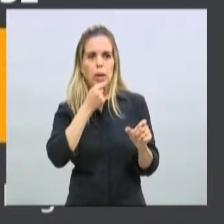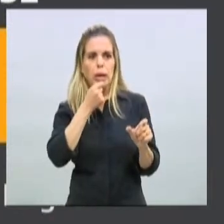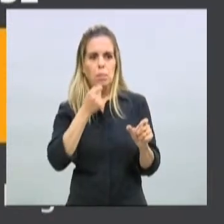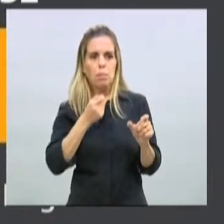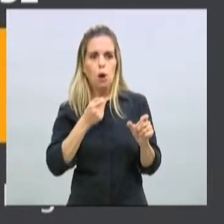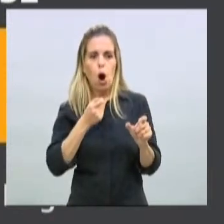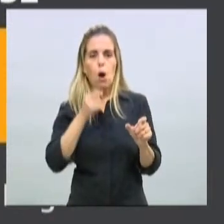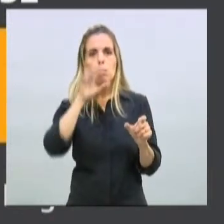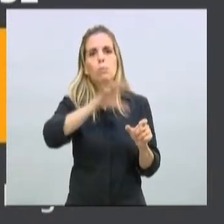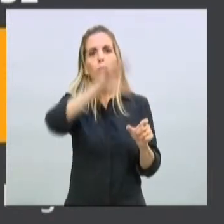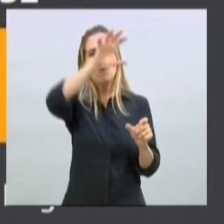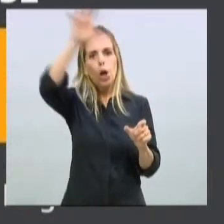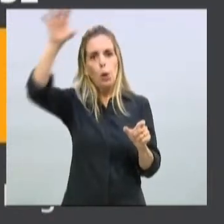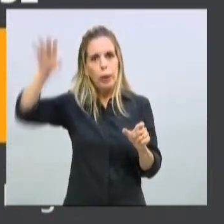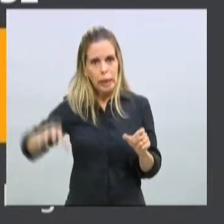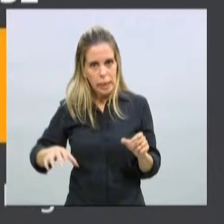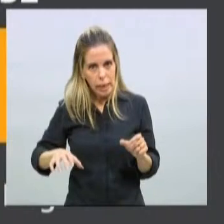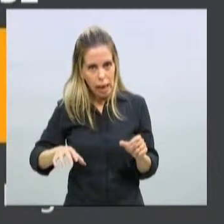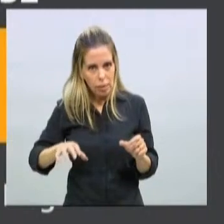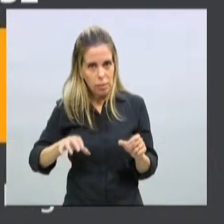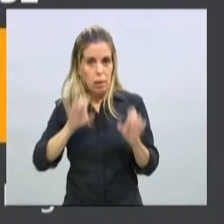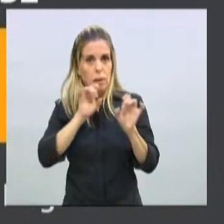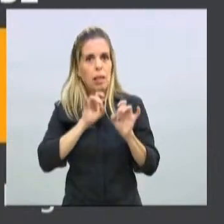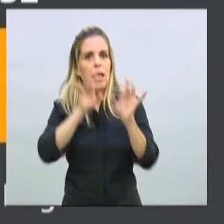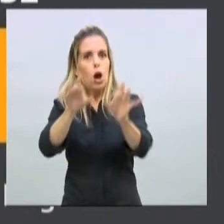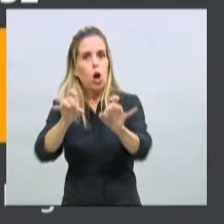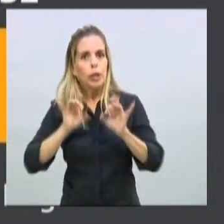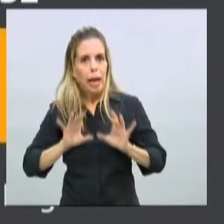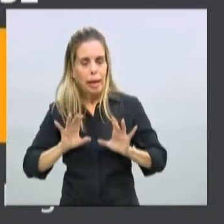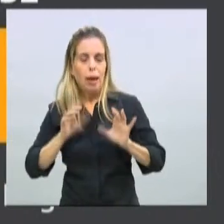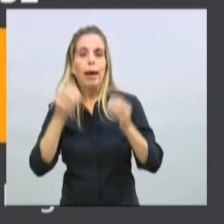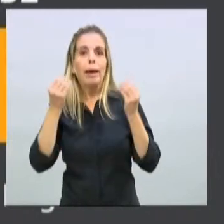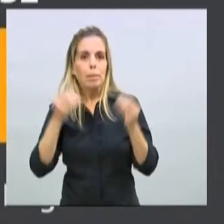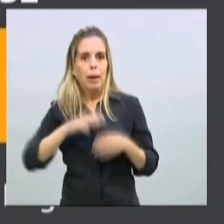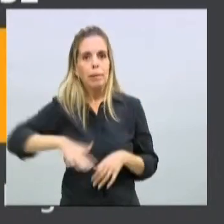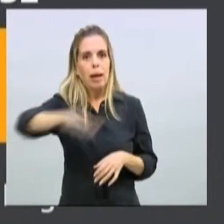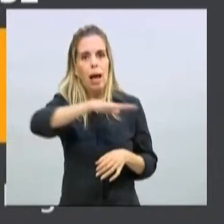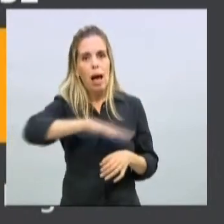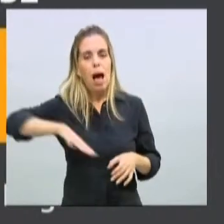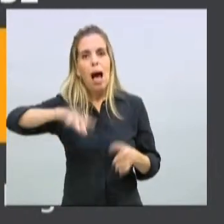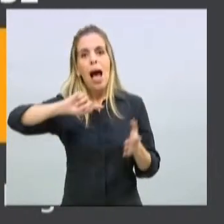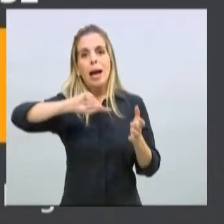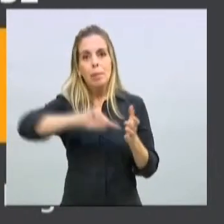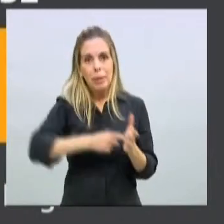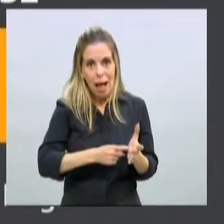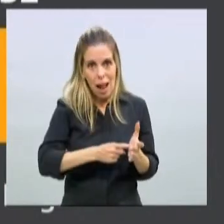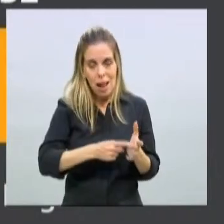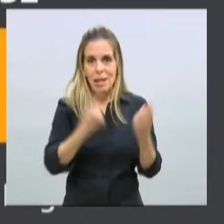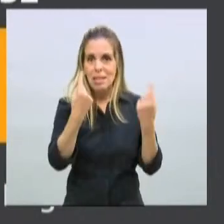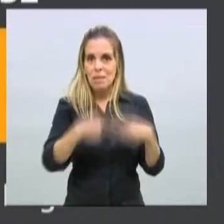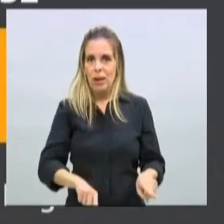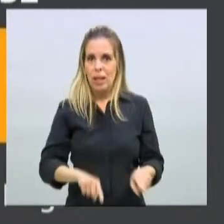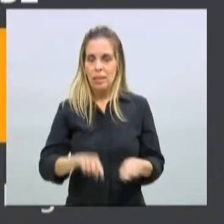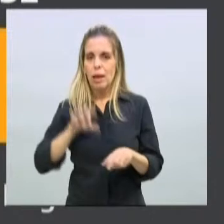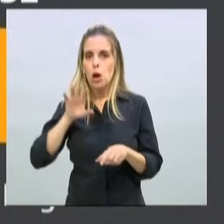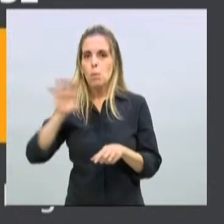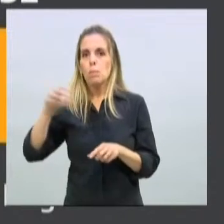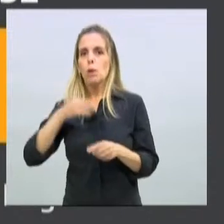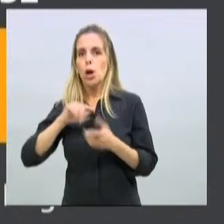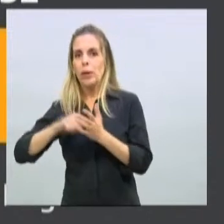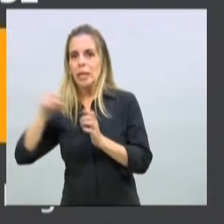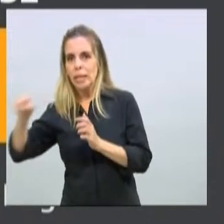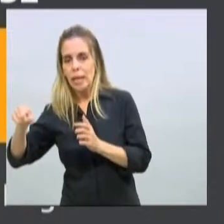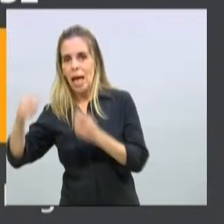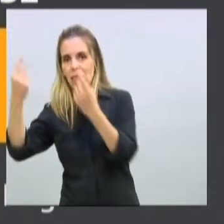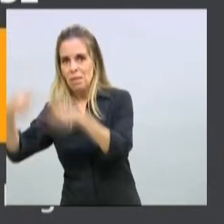cada 25.1 días. Que el área metropolitana de Buenos Aires no logra ese objetivo. Tiene mucha